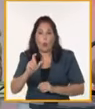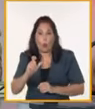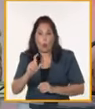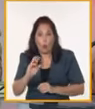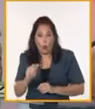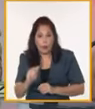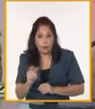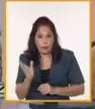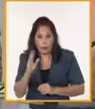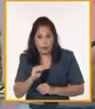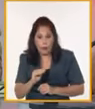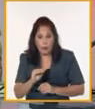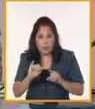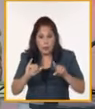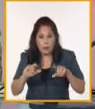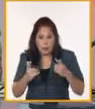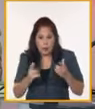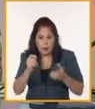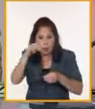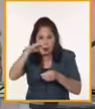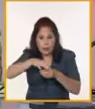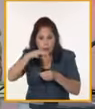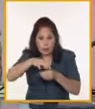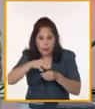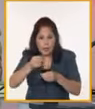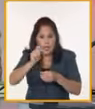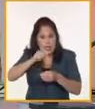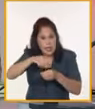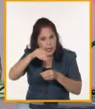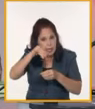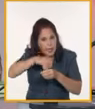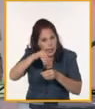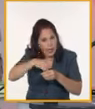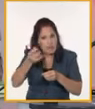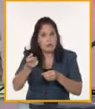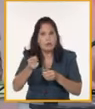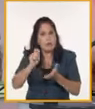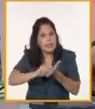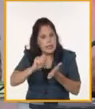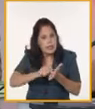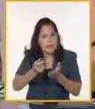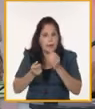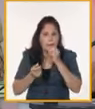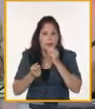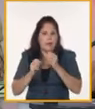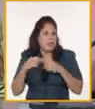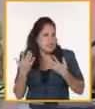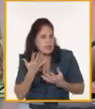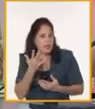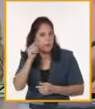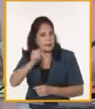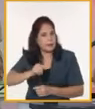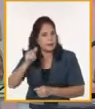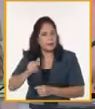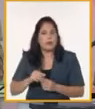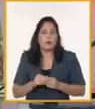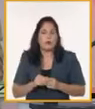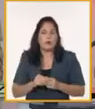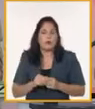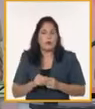cumplan con el ingreso Y la transparencia de eh de los ingresos que tienen Quienes no quienes tengan